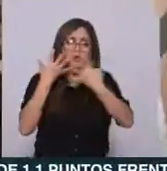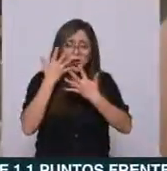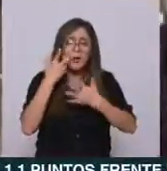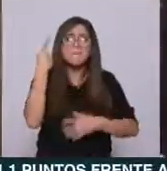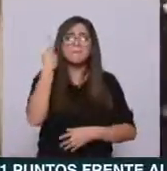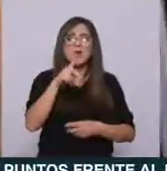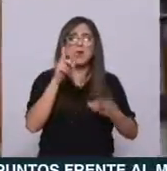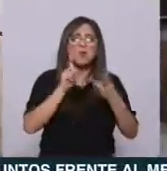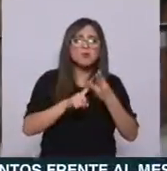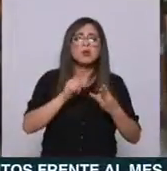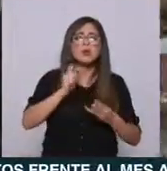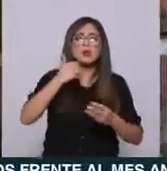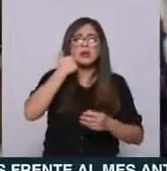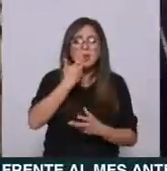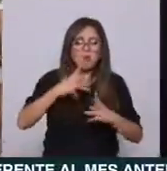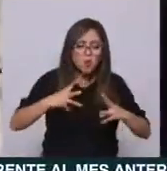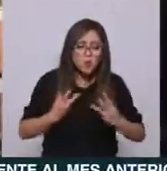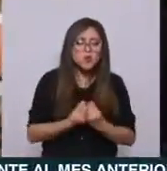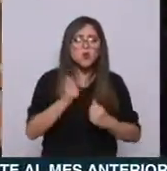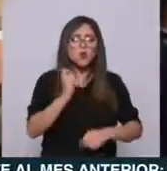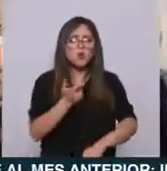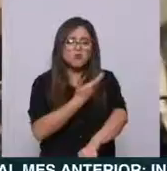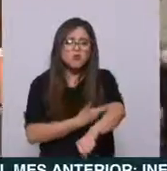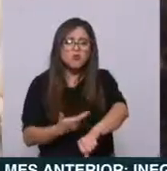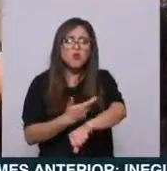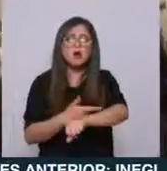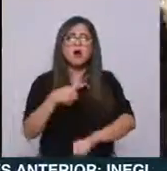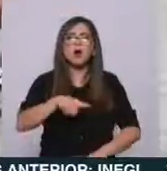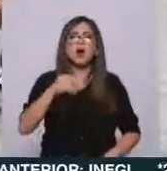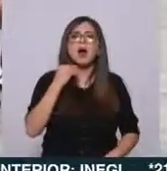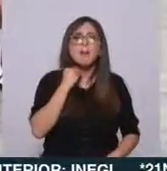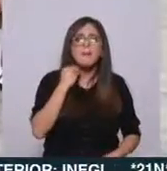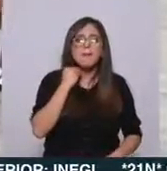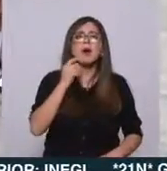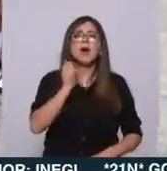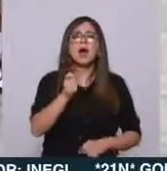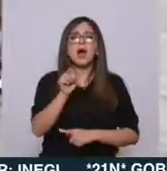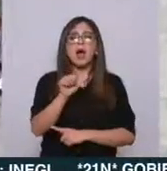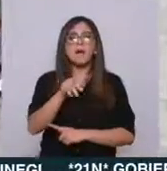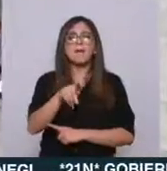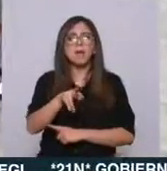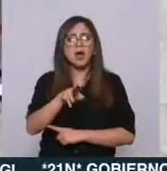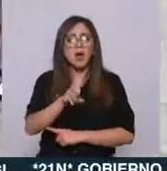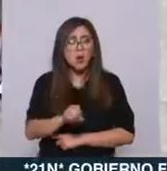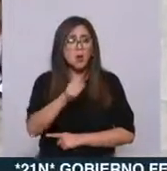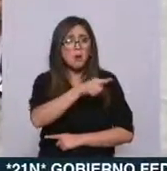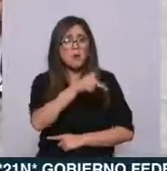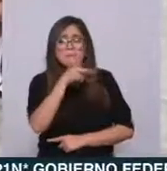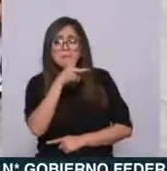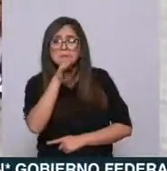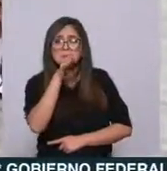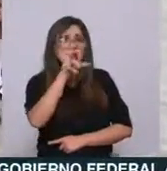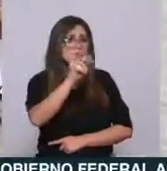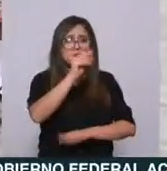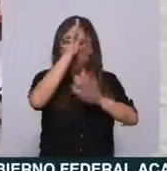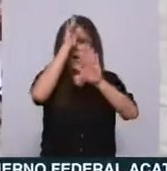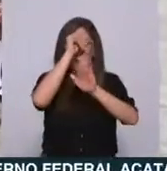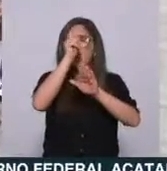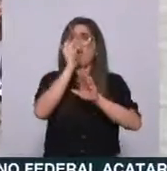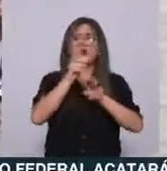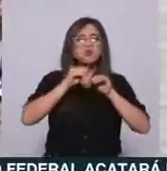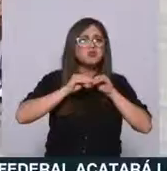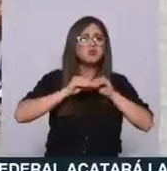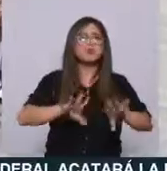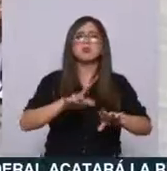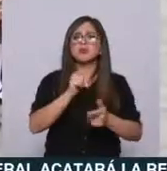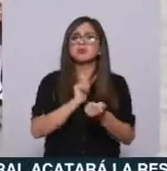estamos preparando con un grupo de abogados un mecanismo de amparo universal para que cualquier papá que no esté de acuerdo con esta medida lo